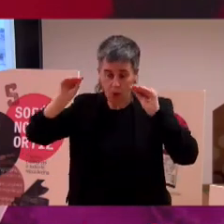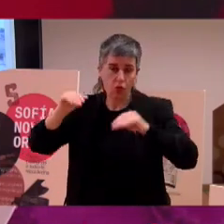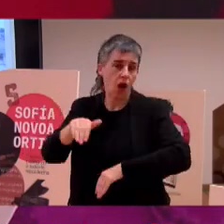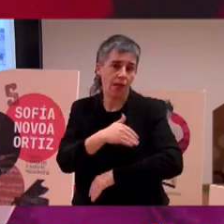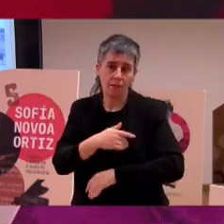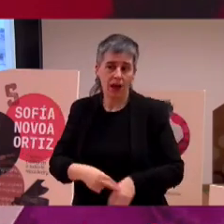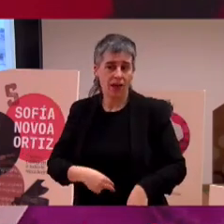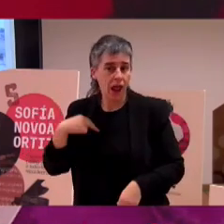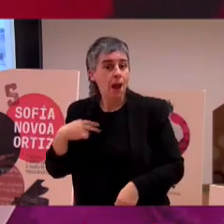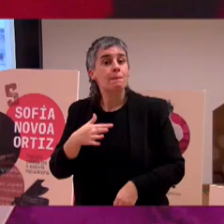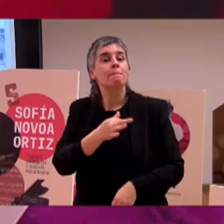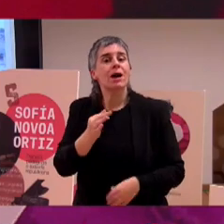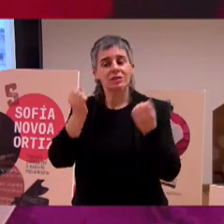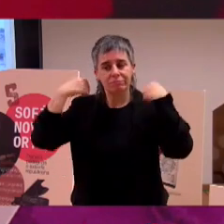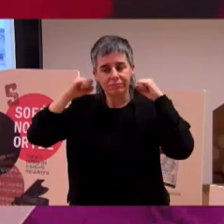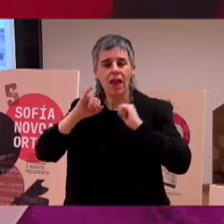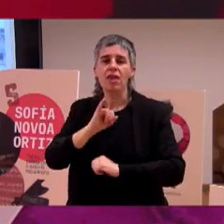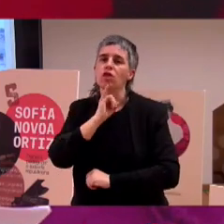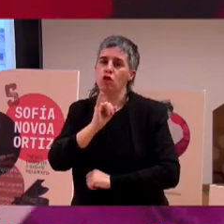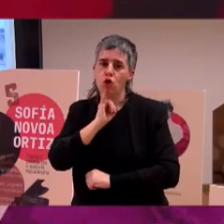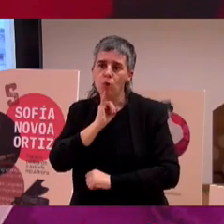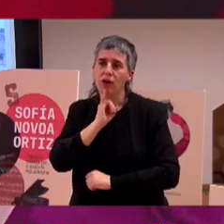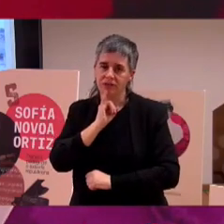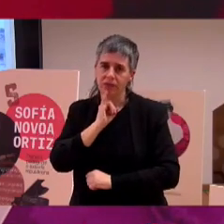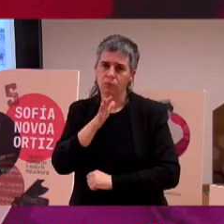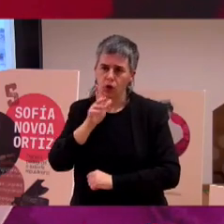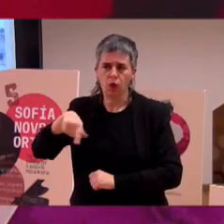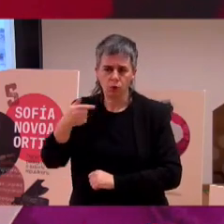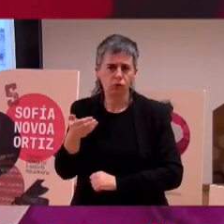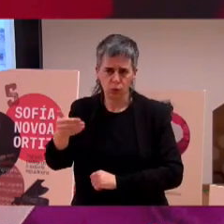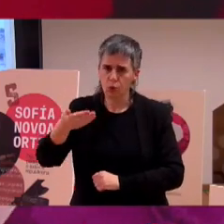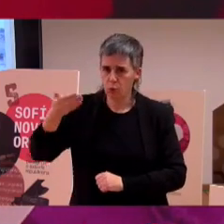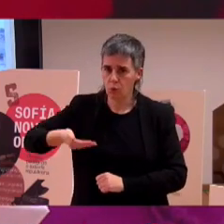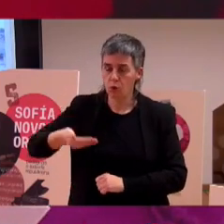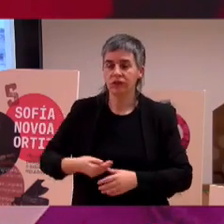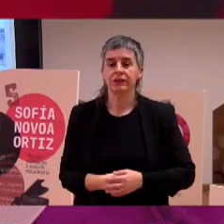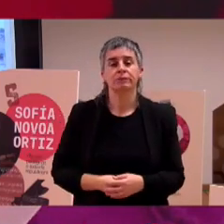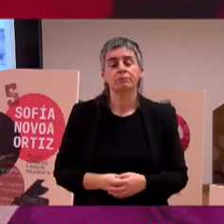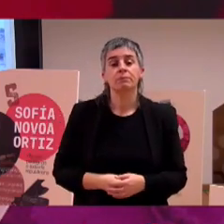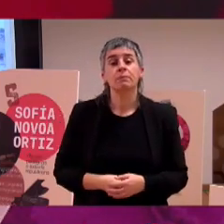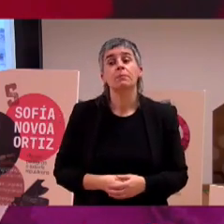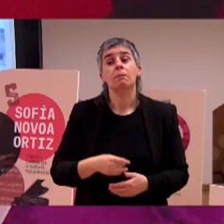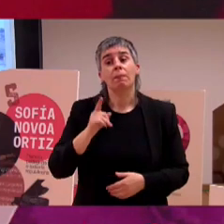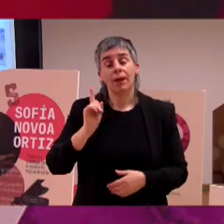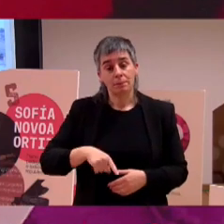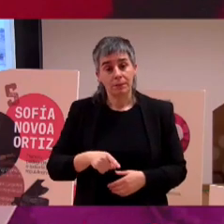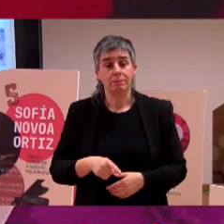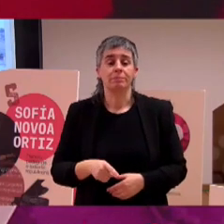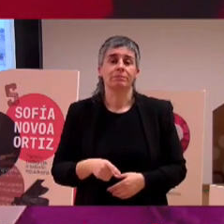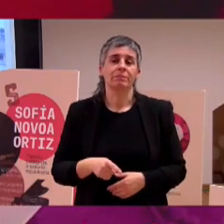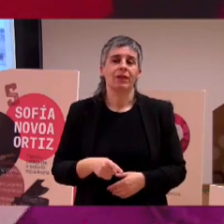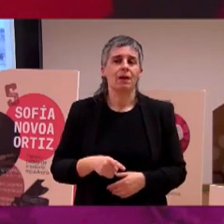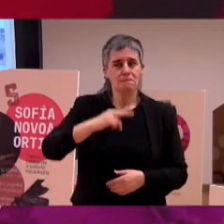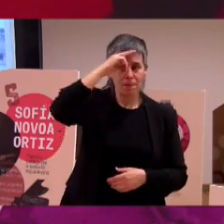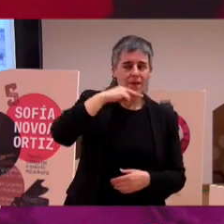a práctica dos idiomas, que será determinante e moi importante posteriormente, non? É certo que, dado o carácter paterno, a primeira